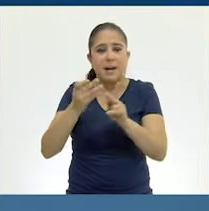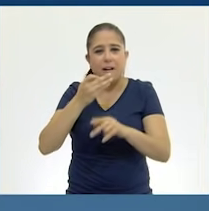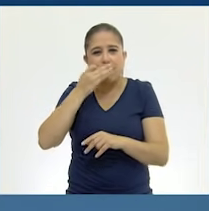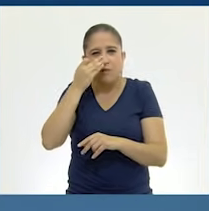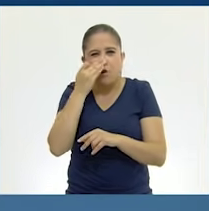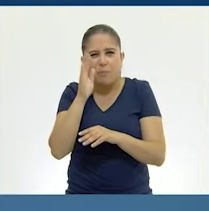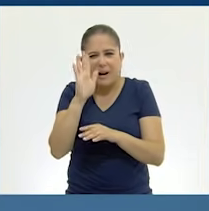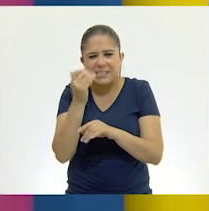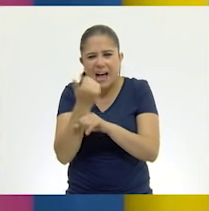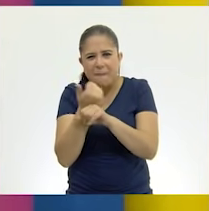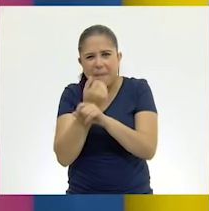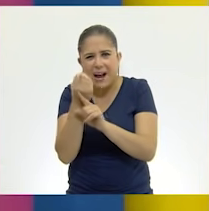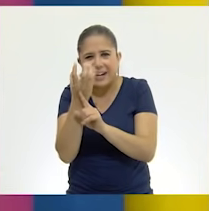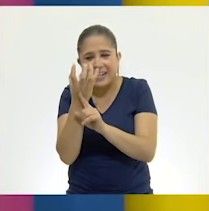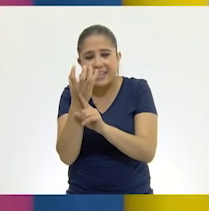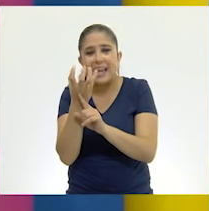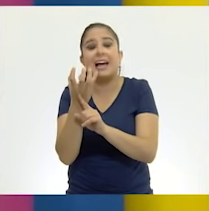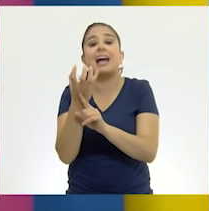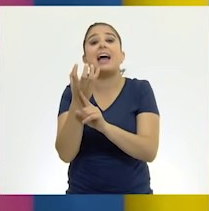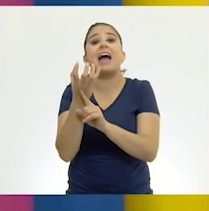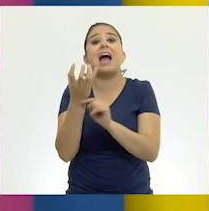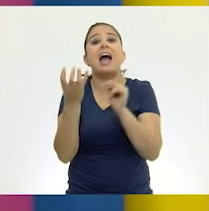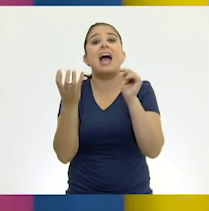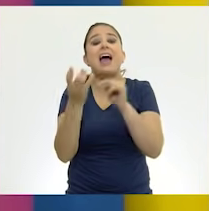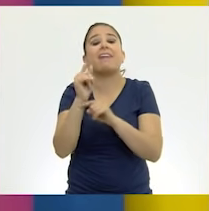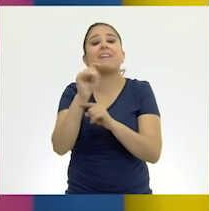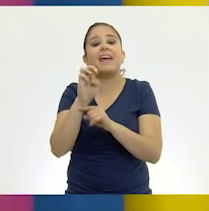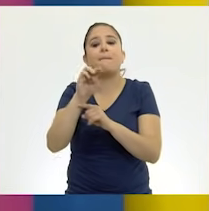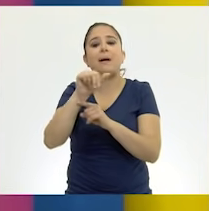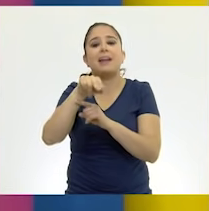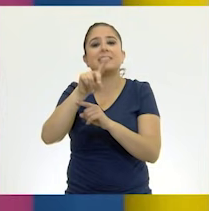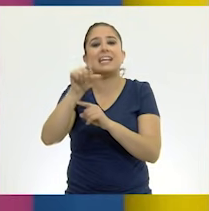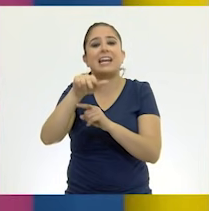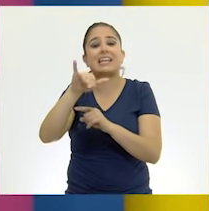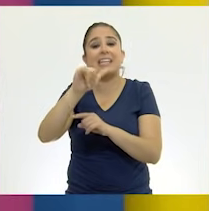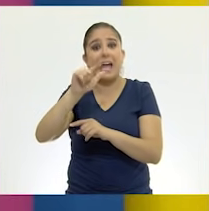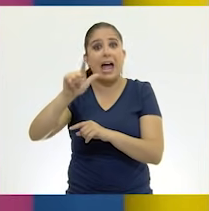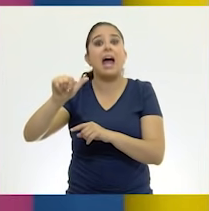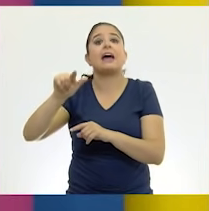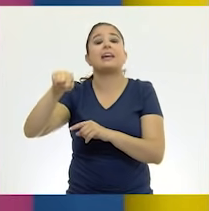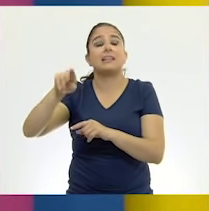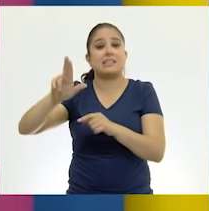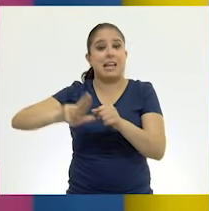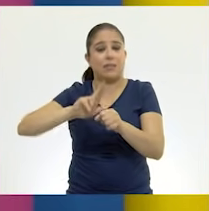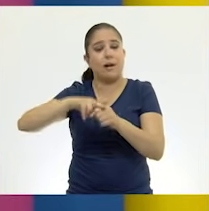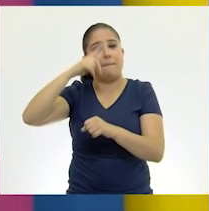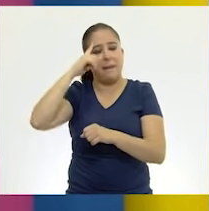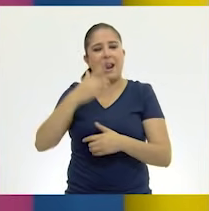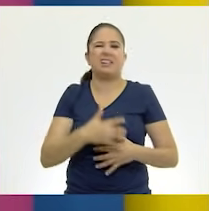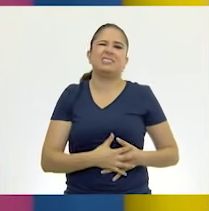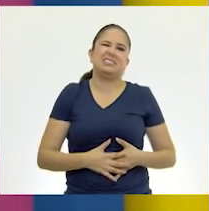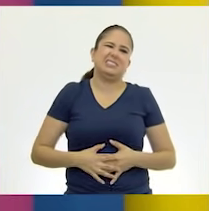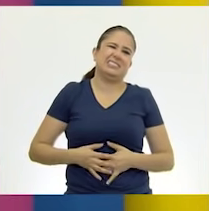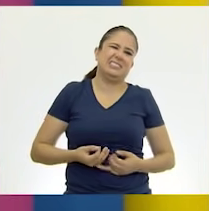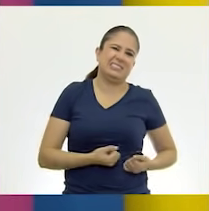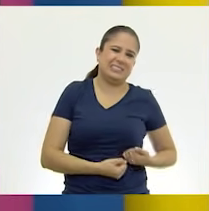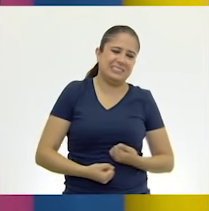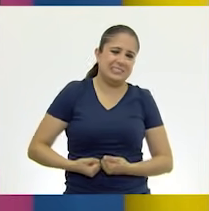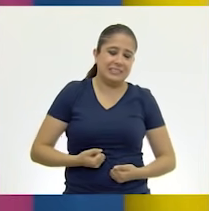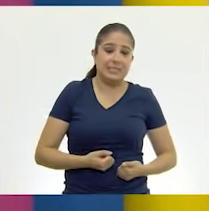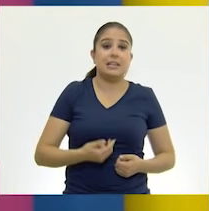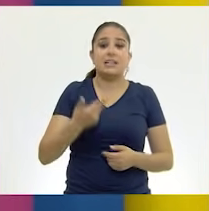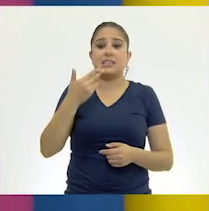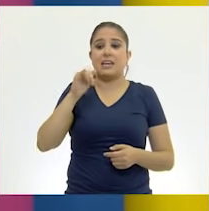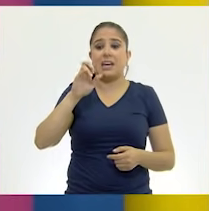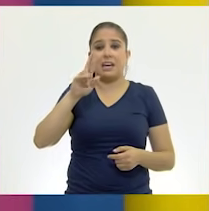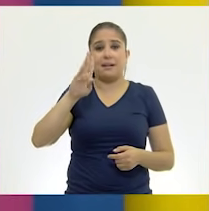como amarilla. ¡Ay! Seguramente es el té de manzanilla, Ton. Es muy bueno para esos malestares. En este caso, el té de